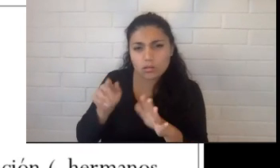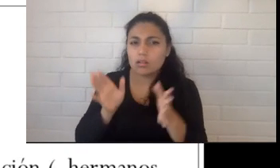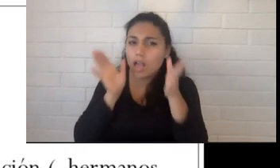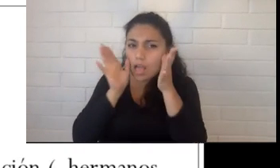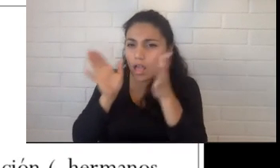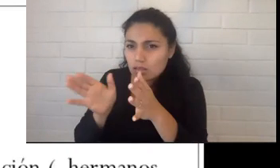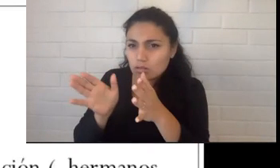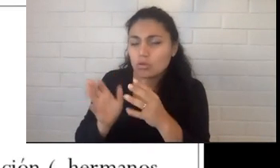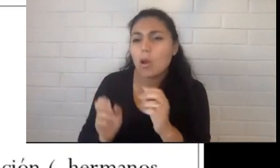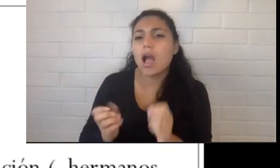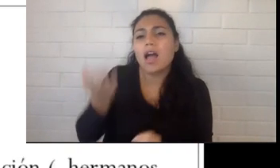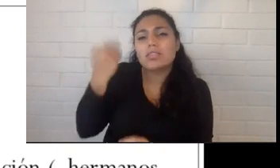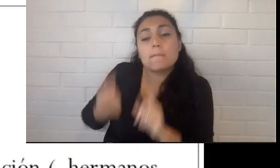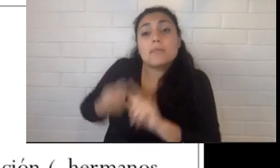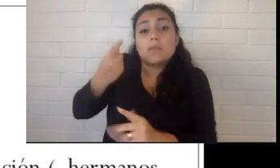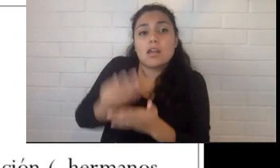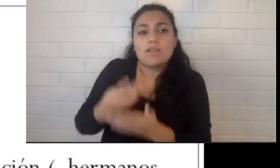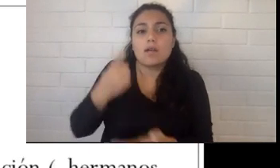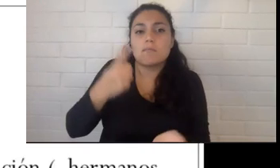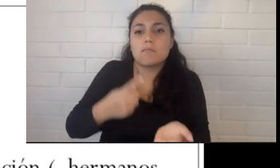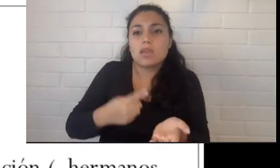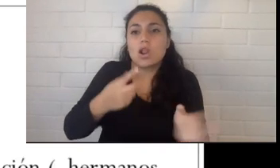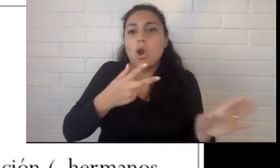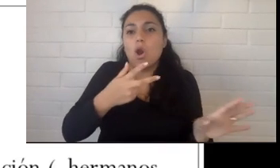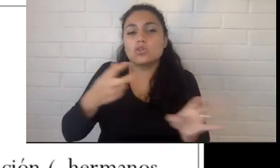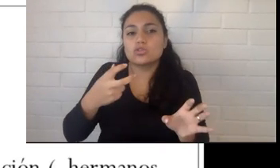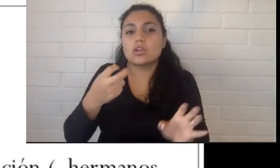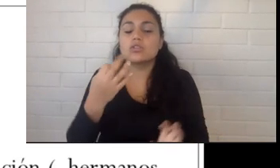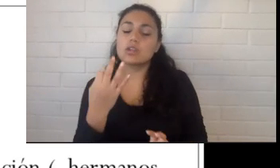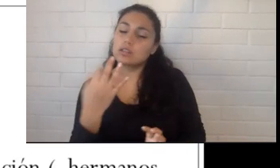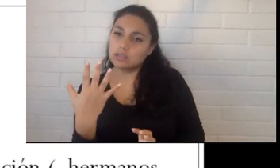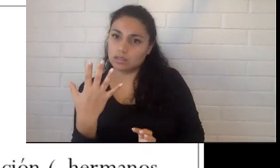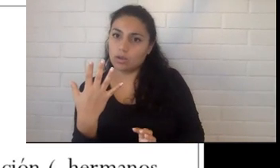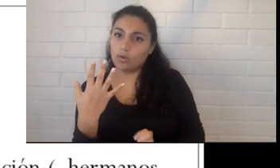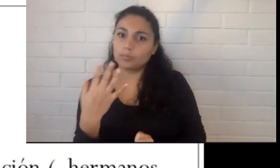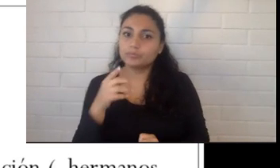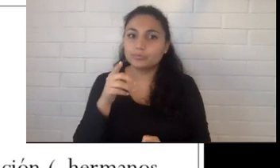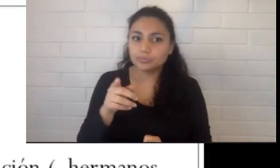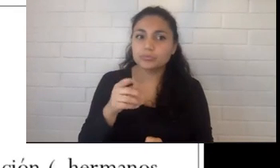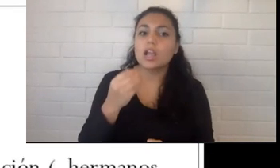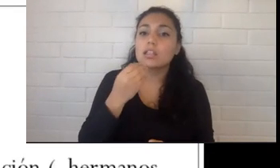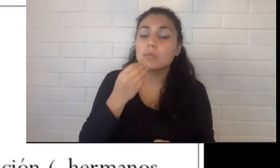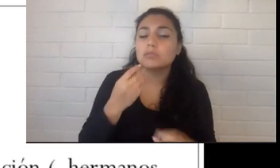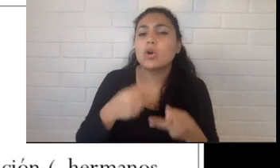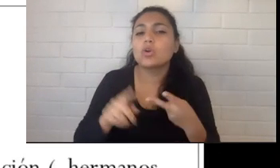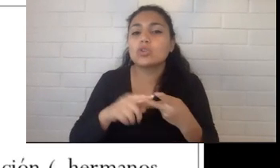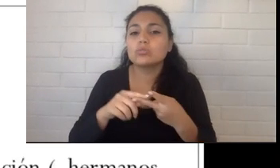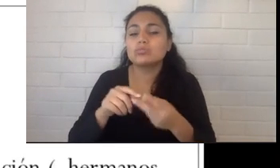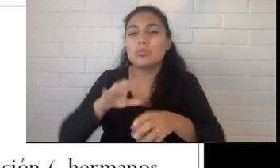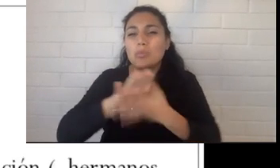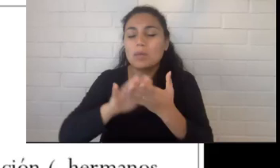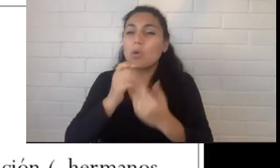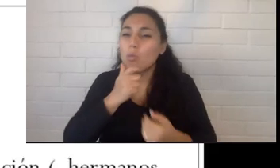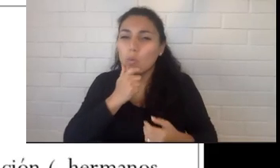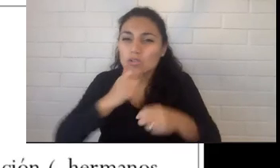primera vez que lo hicieron fue en el año 1835. También se asocia bastante a lo que es la ortopedia y la reparación de la fractura, ¿ya?